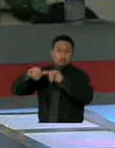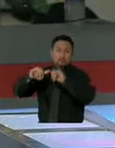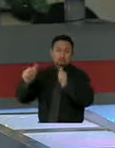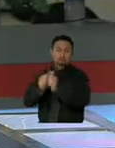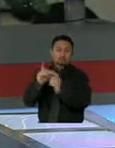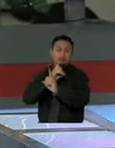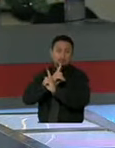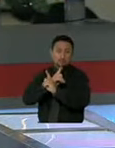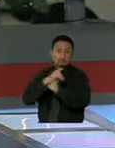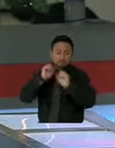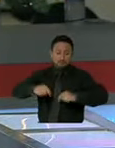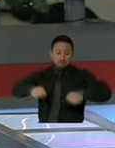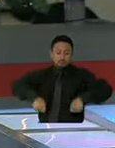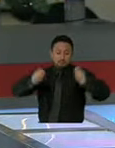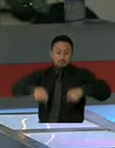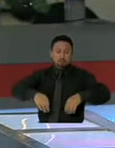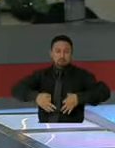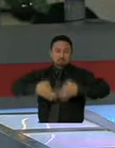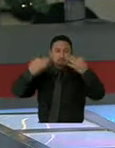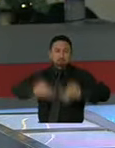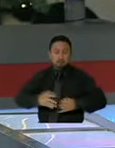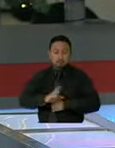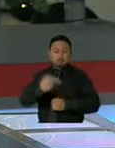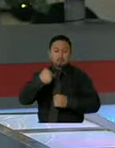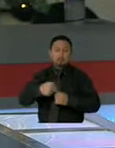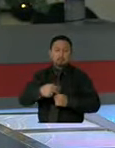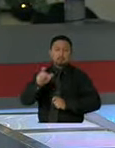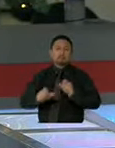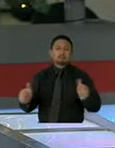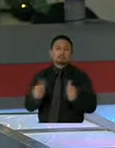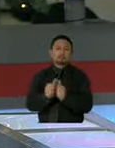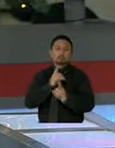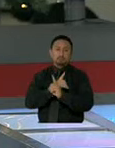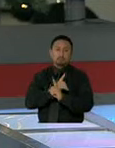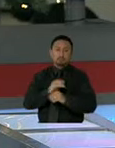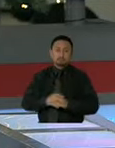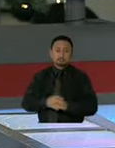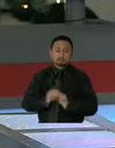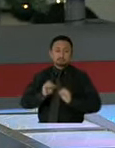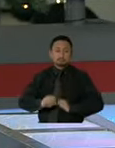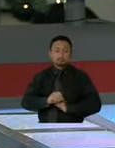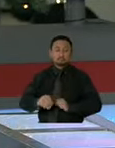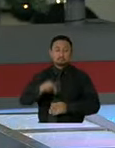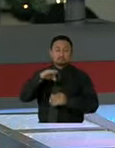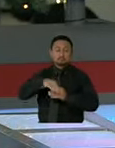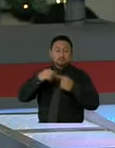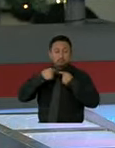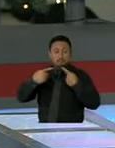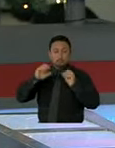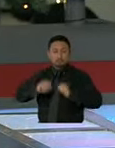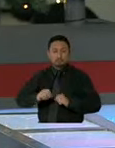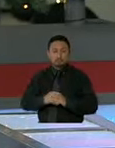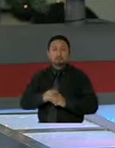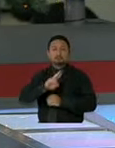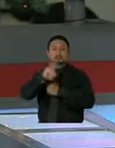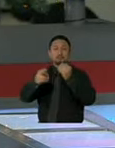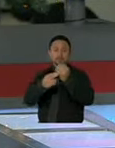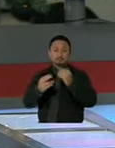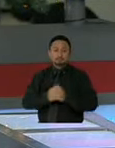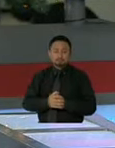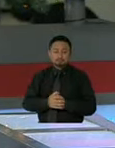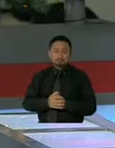Discapacidades firmaron un convenio para garantizar la participación de las personas con discapacidad, tanto en la consulta popular como en el referéndum. Una